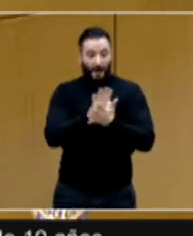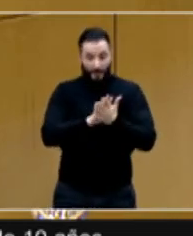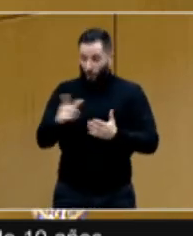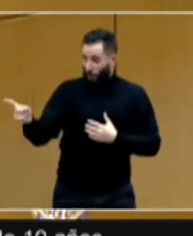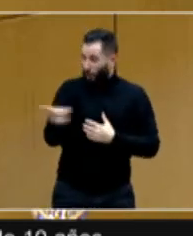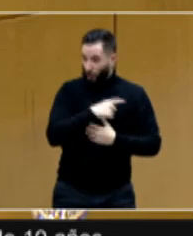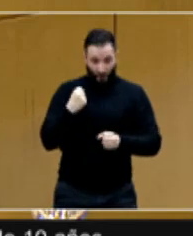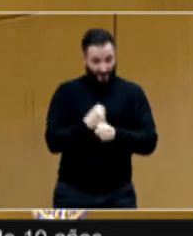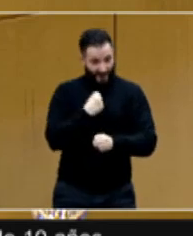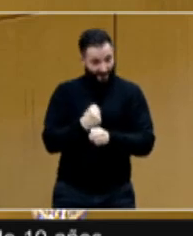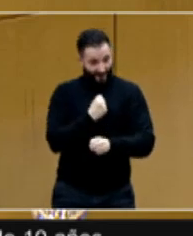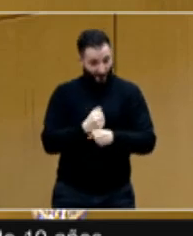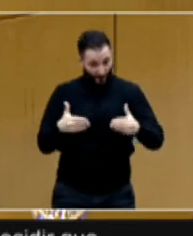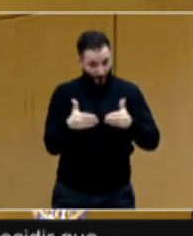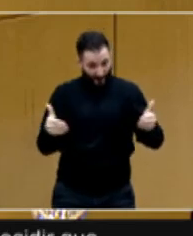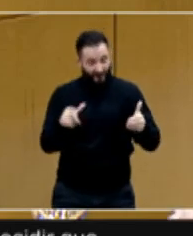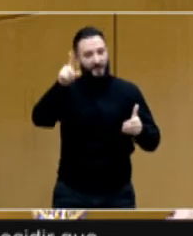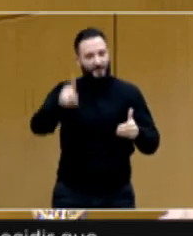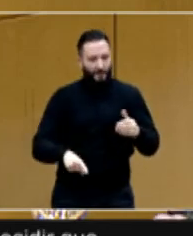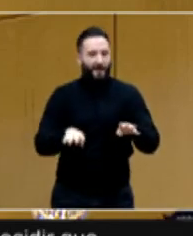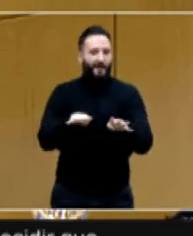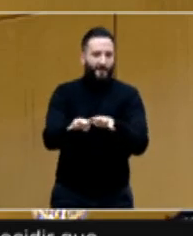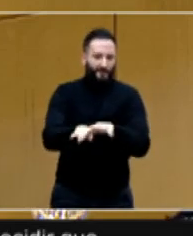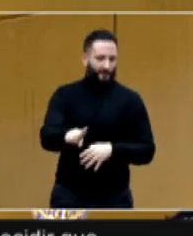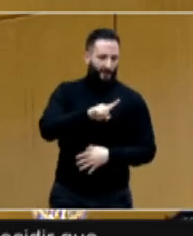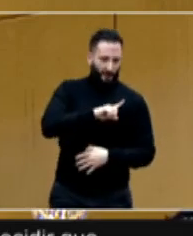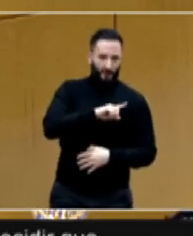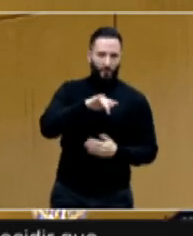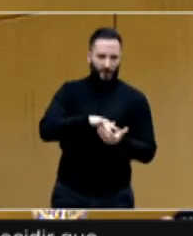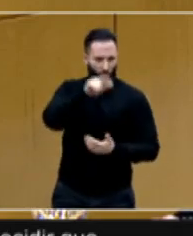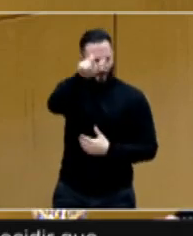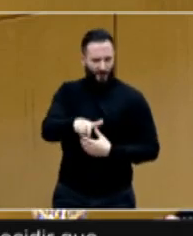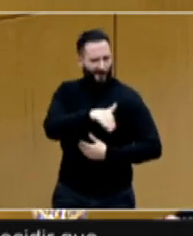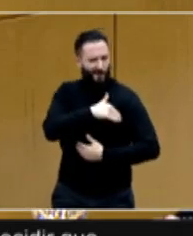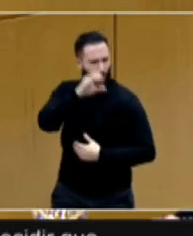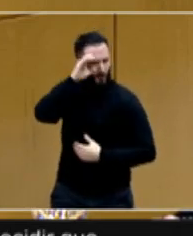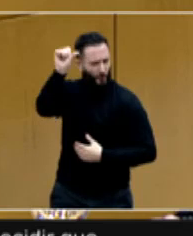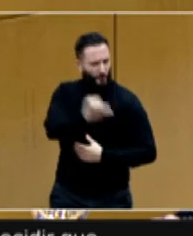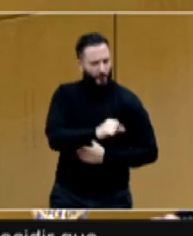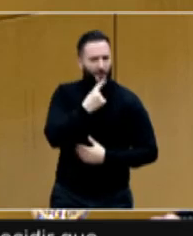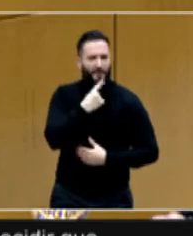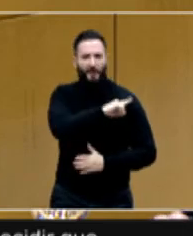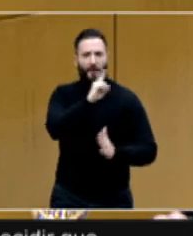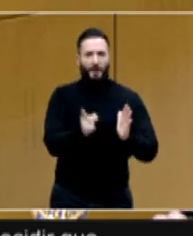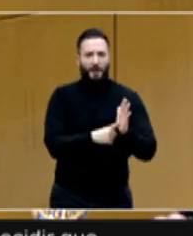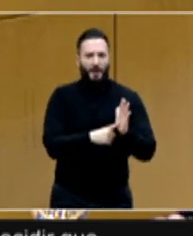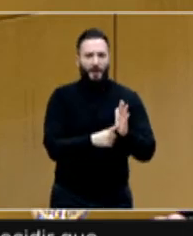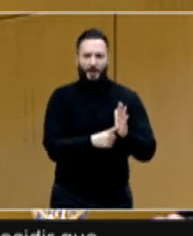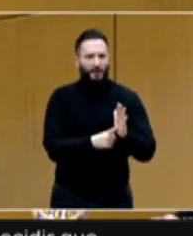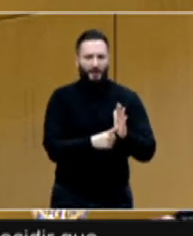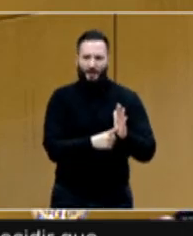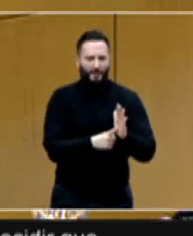hemos recibido también las críticas de decir yo he oído alguna académico sostener que la ley era pues absolutamente